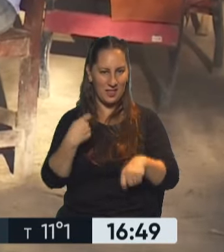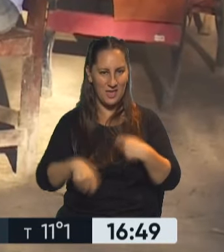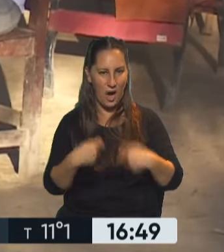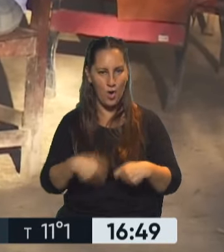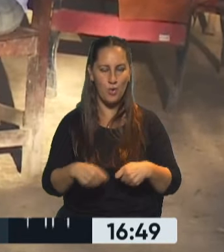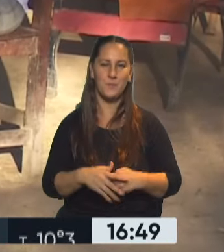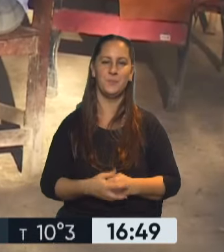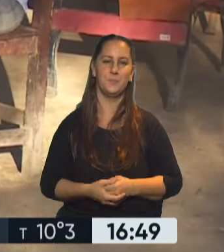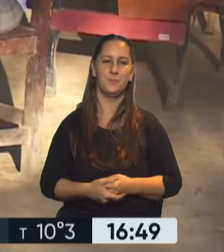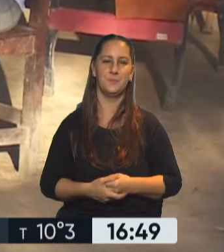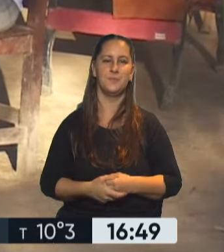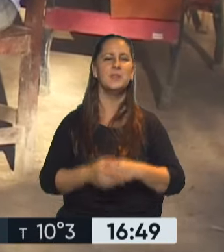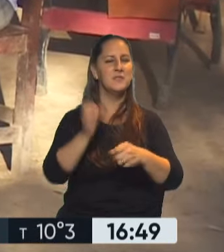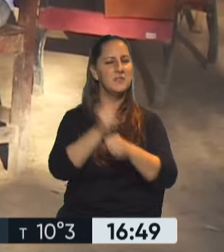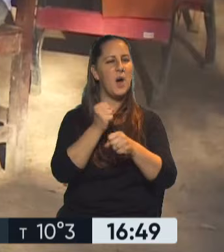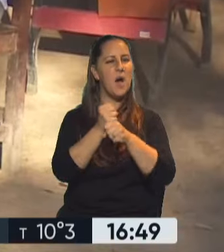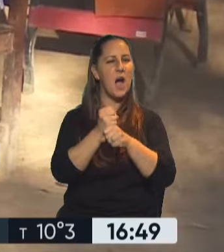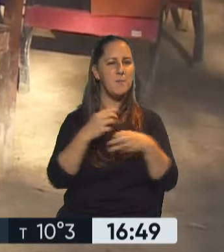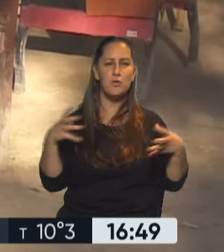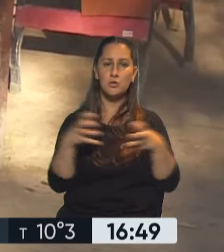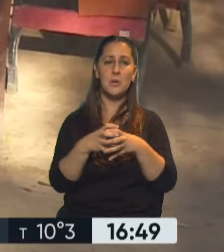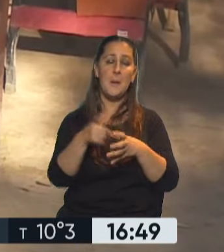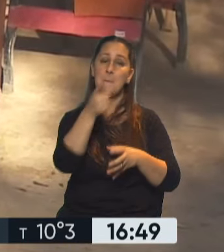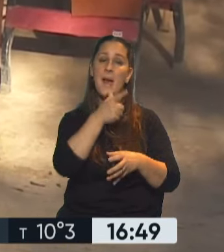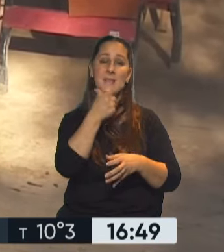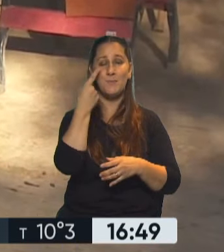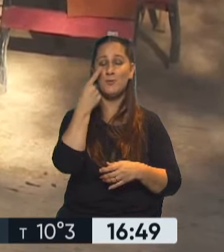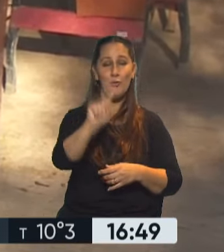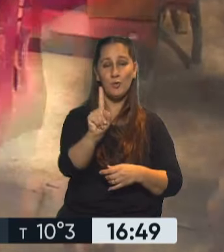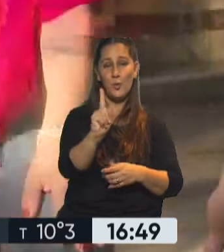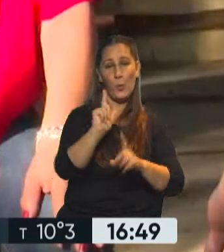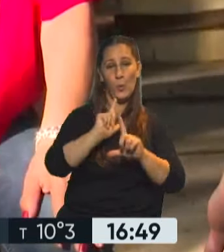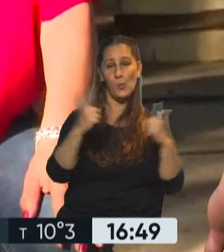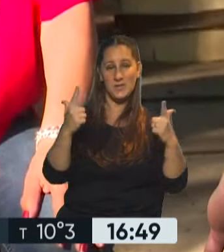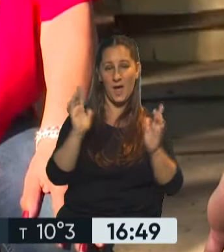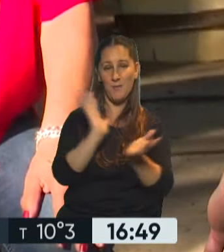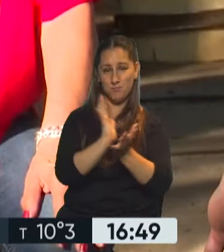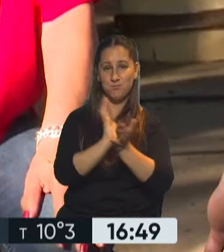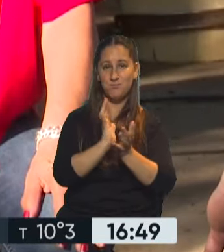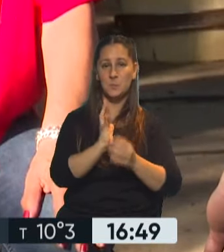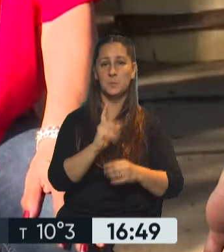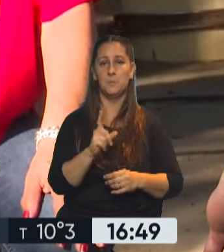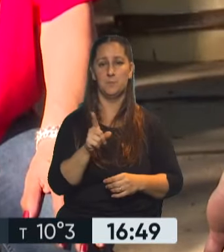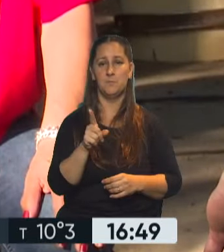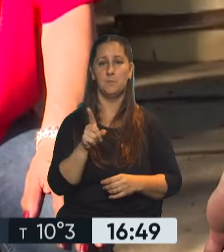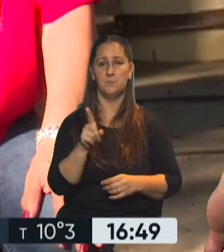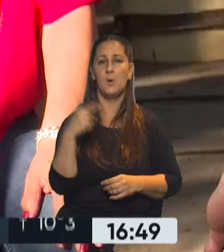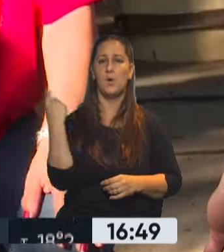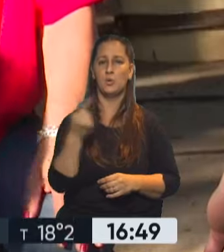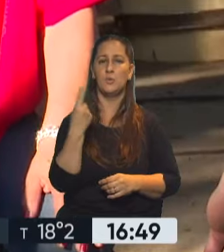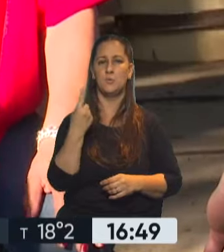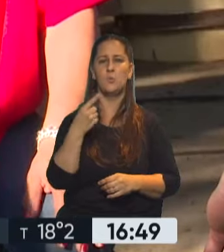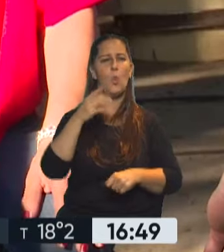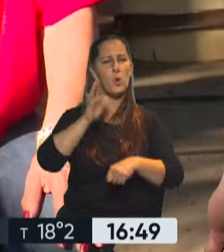todos hacemos un trabajo que es invisible a veces, muchas veces para las mujeres, pero que nos acompañamos. Y él es